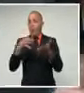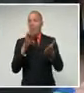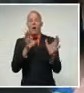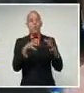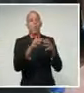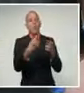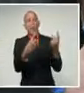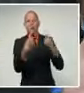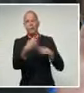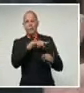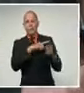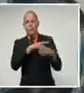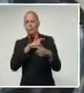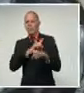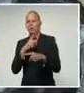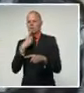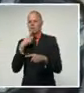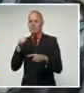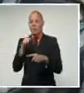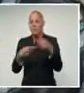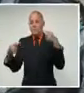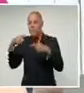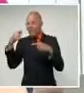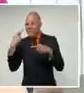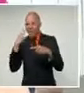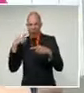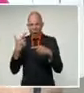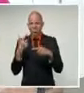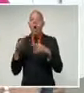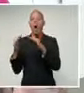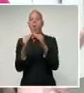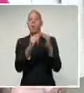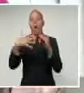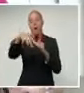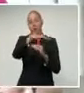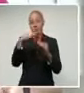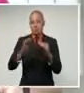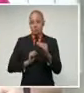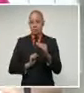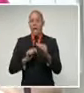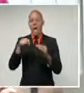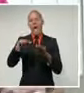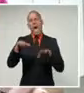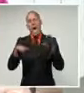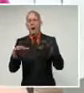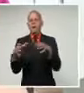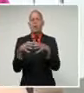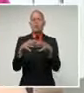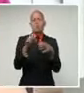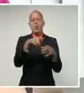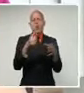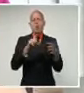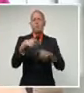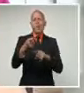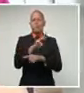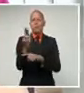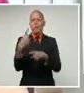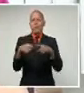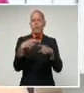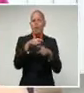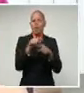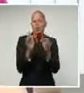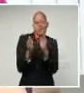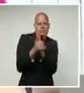se gana desde el barrio. En ese escenario es donde la contrarrevolución pretende hacer una guerra silenciosa,